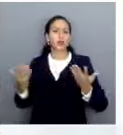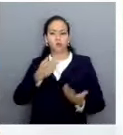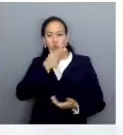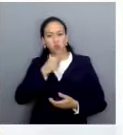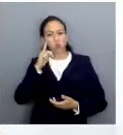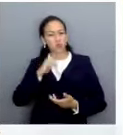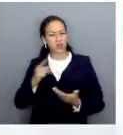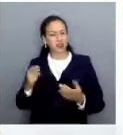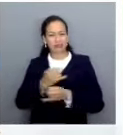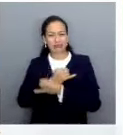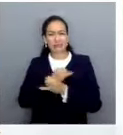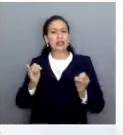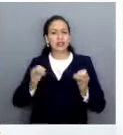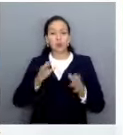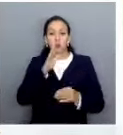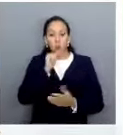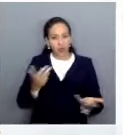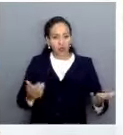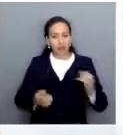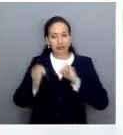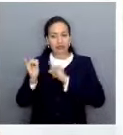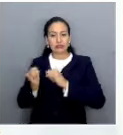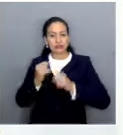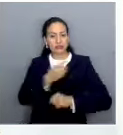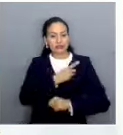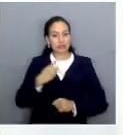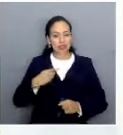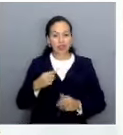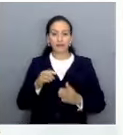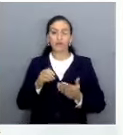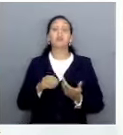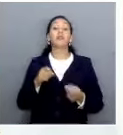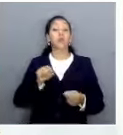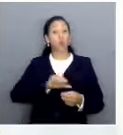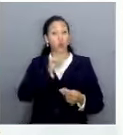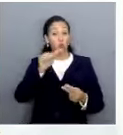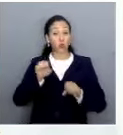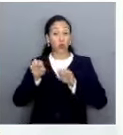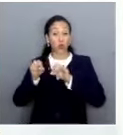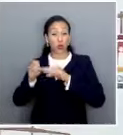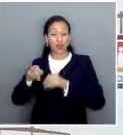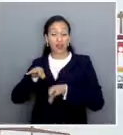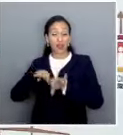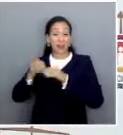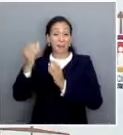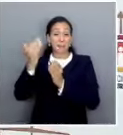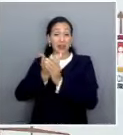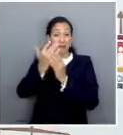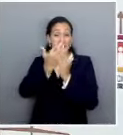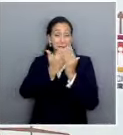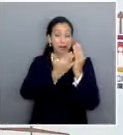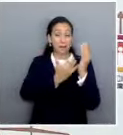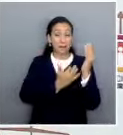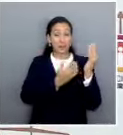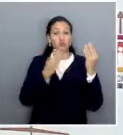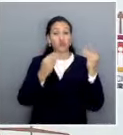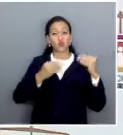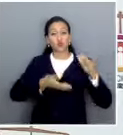otro tema muy importante, que es el exceso de carga de trabajo que impide justamente paliar el rezago judicial. La falta de capacitación